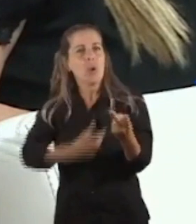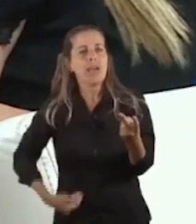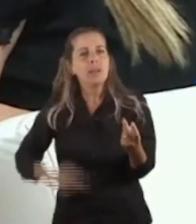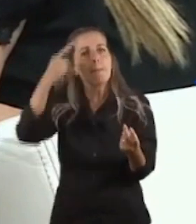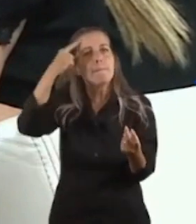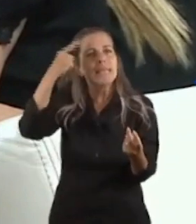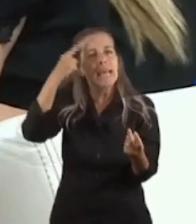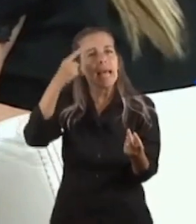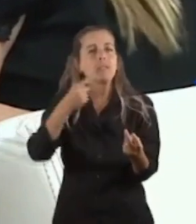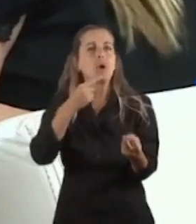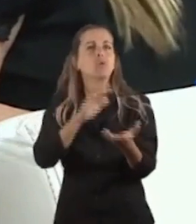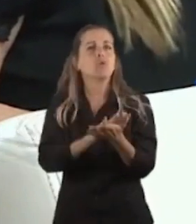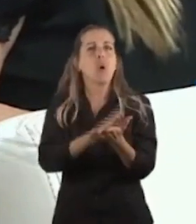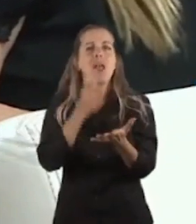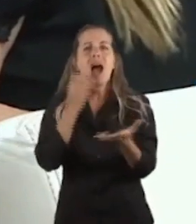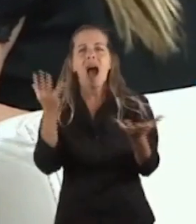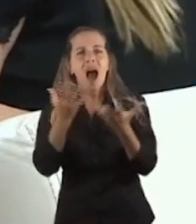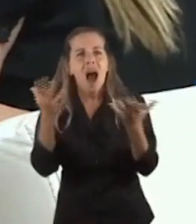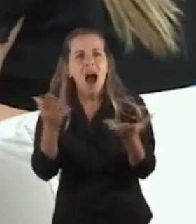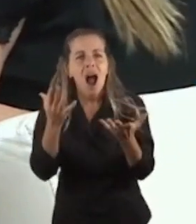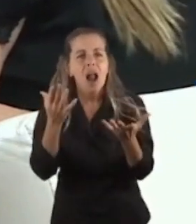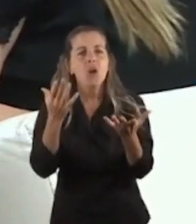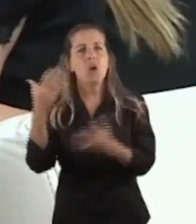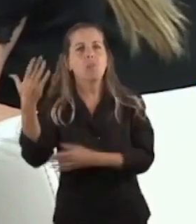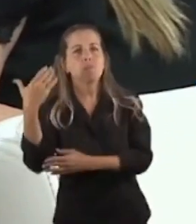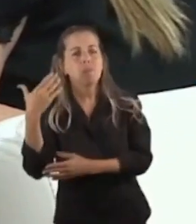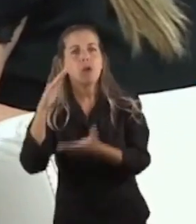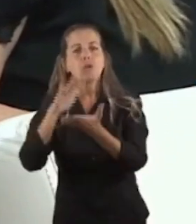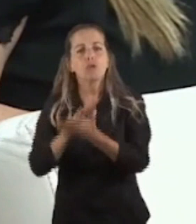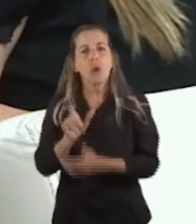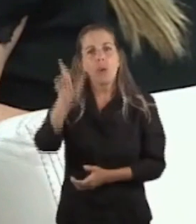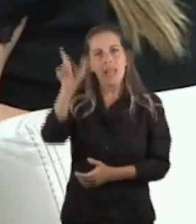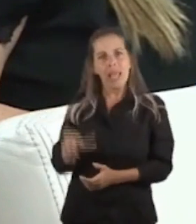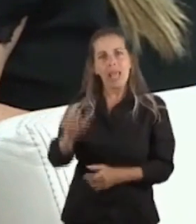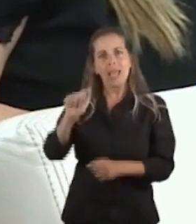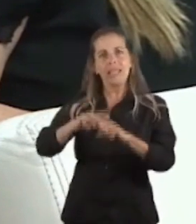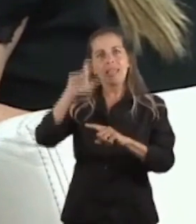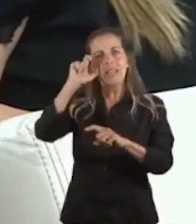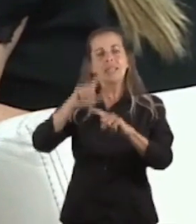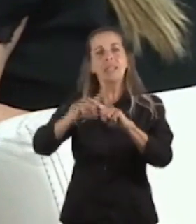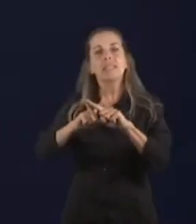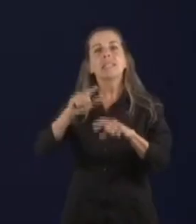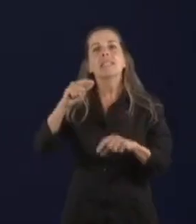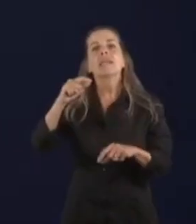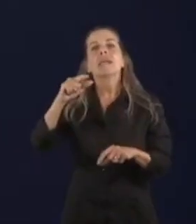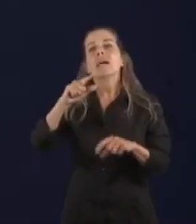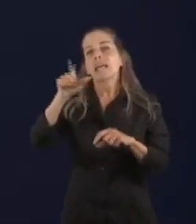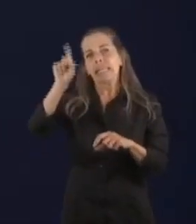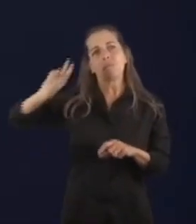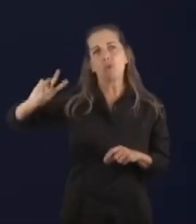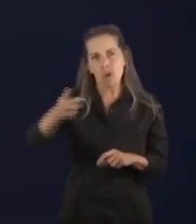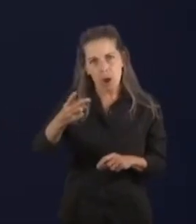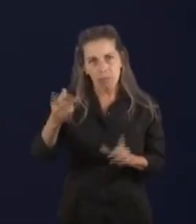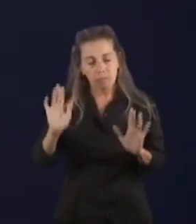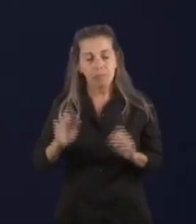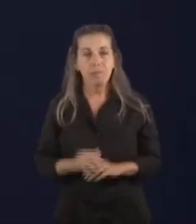alguna enación a la muerte deex naal Gracias